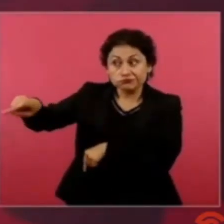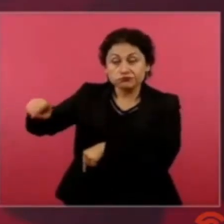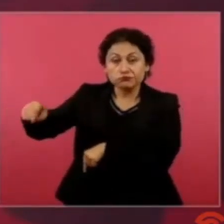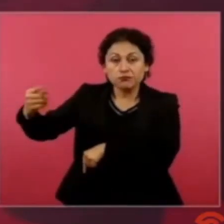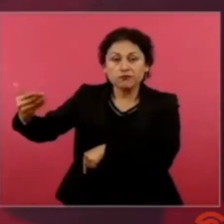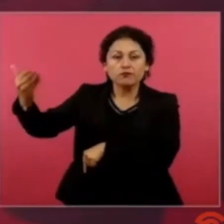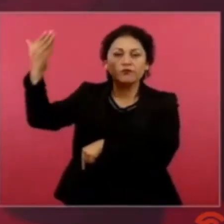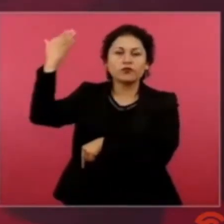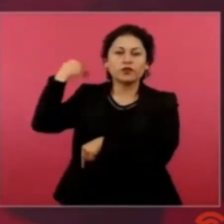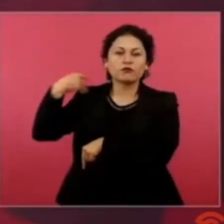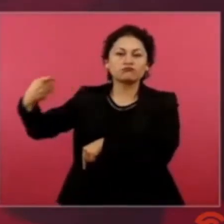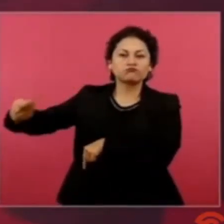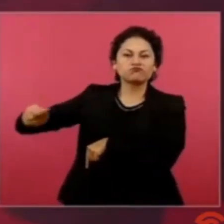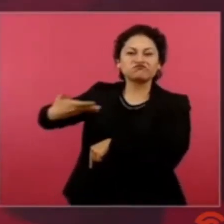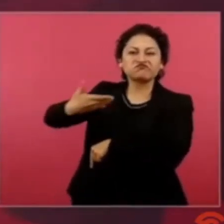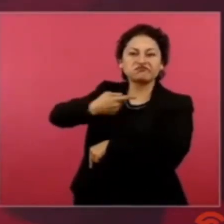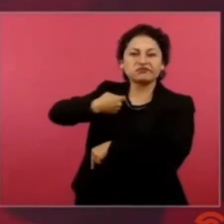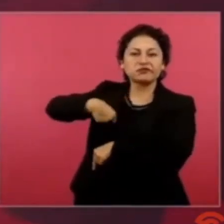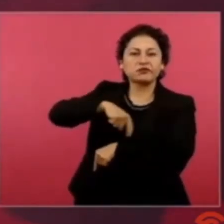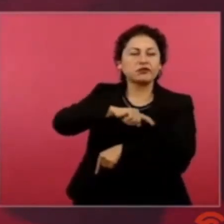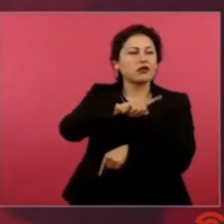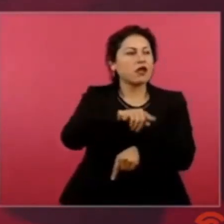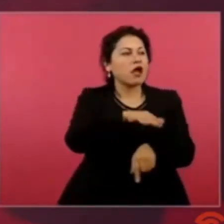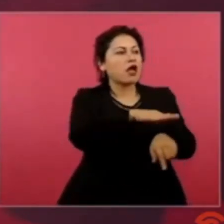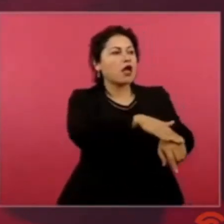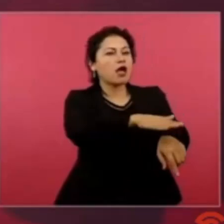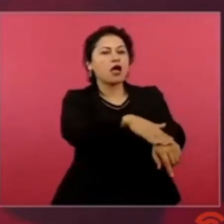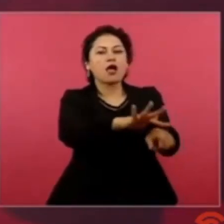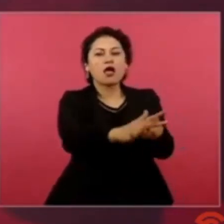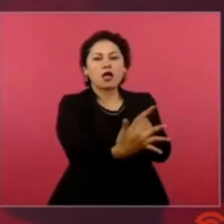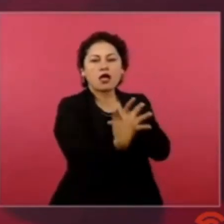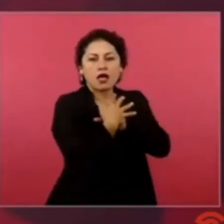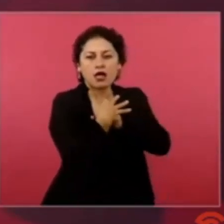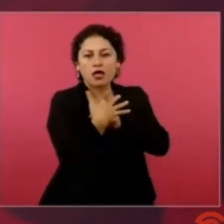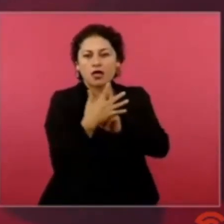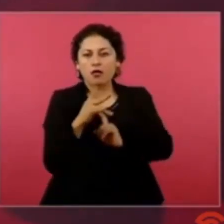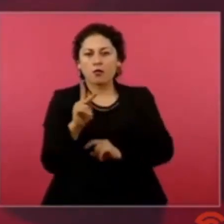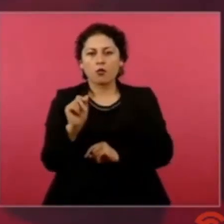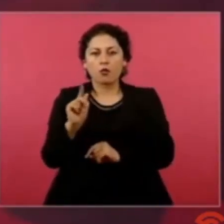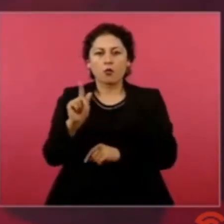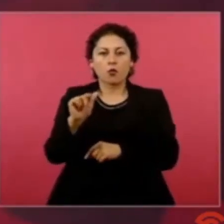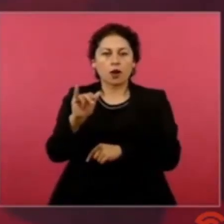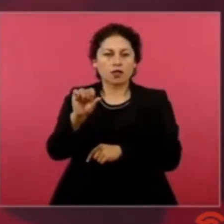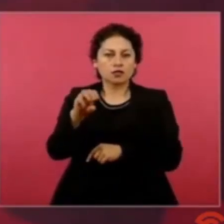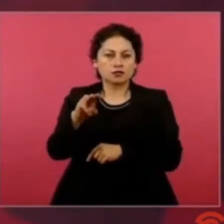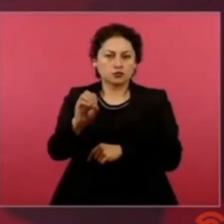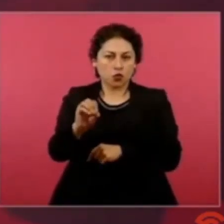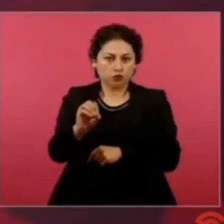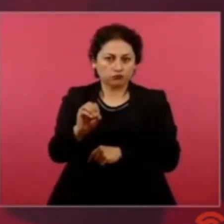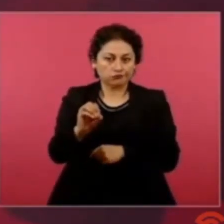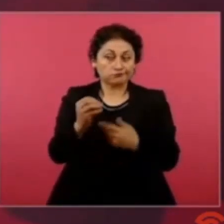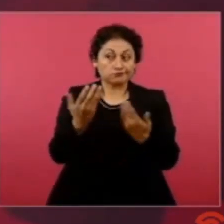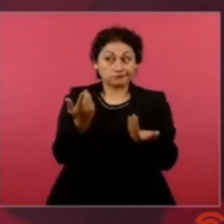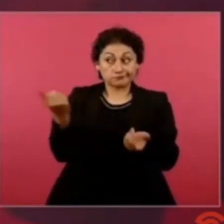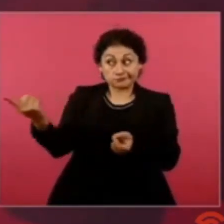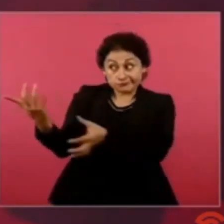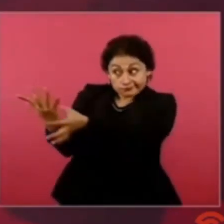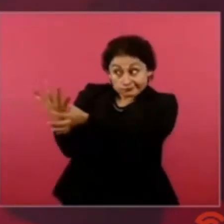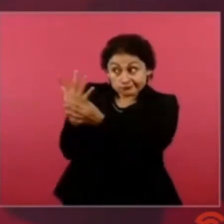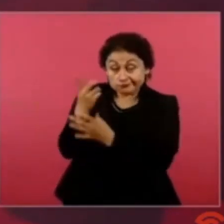tachaban de populismo, de paternalismo,